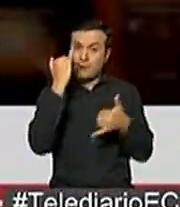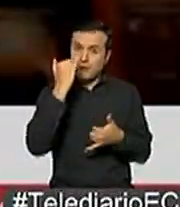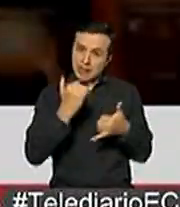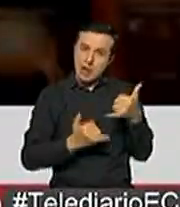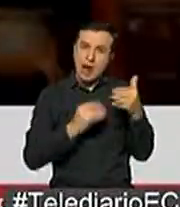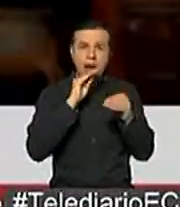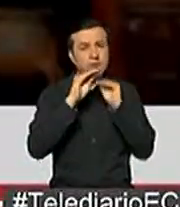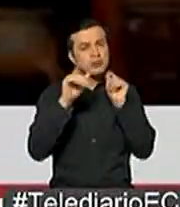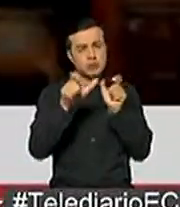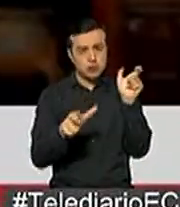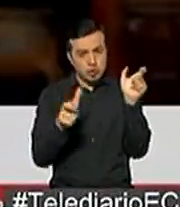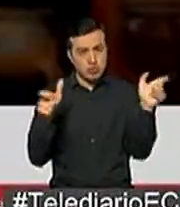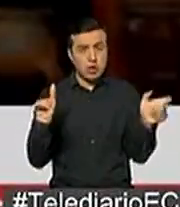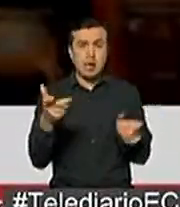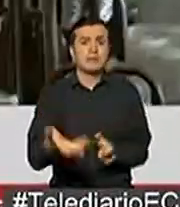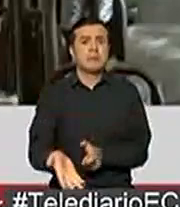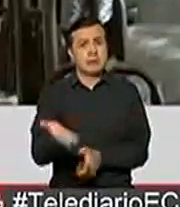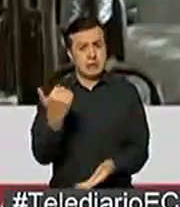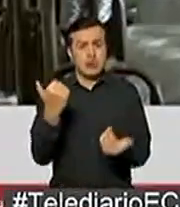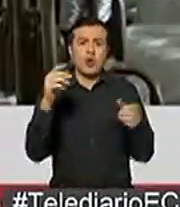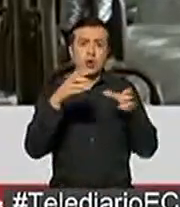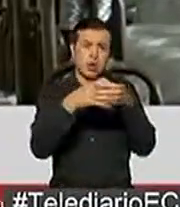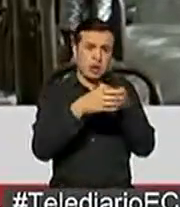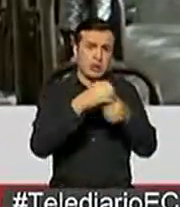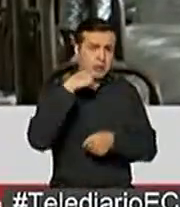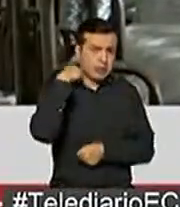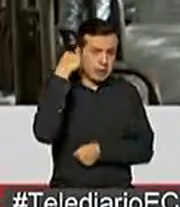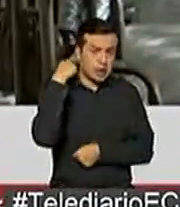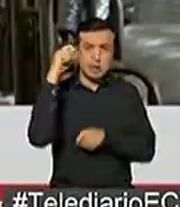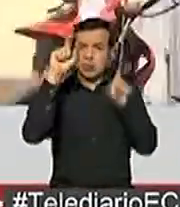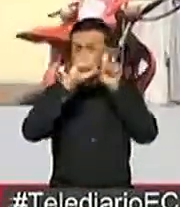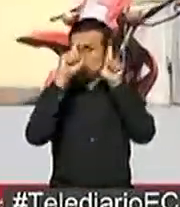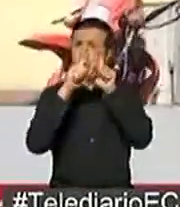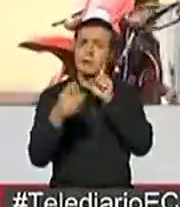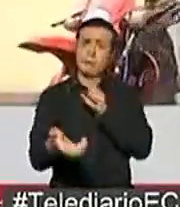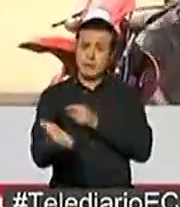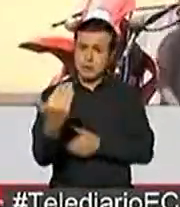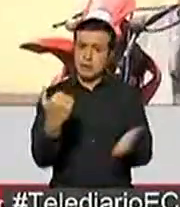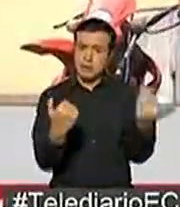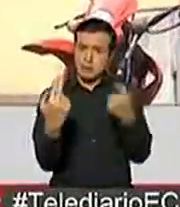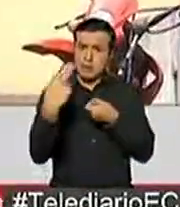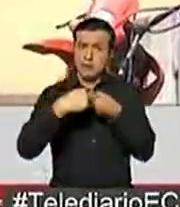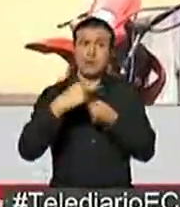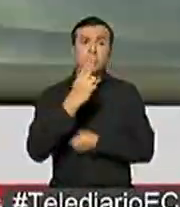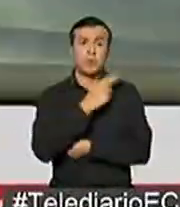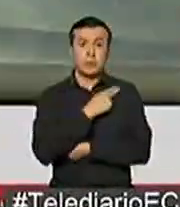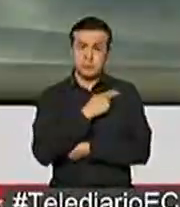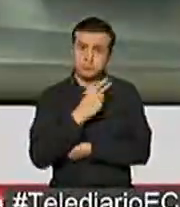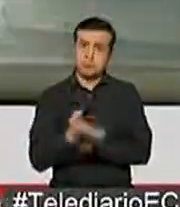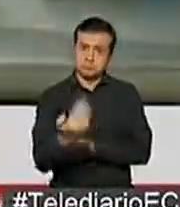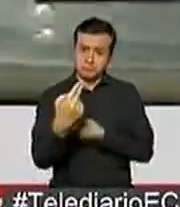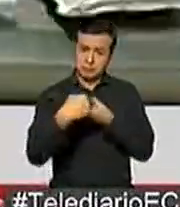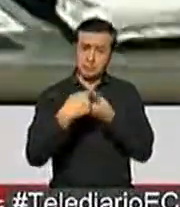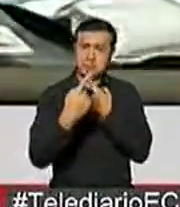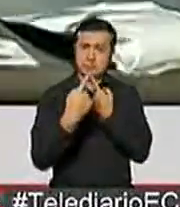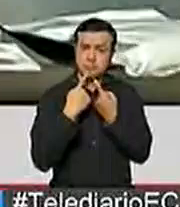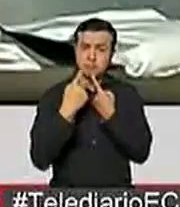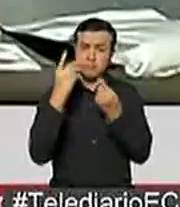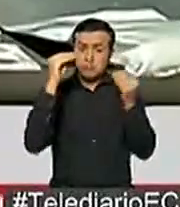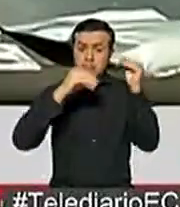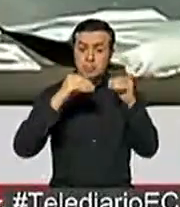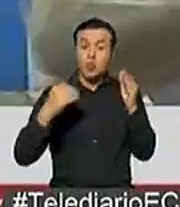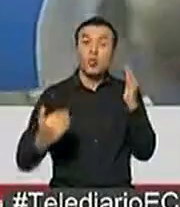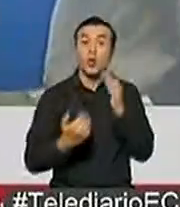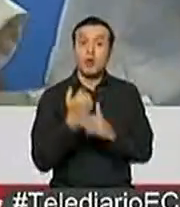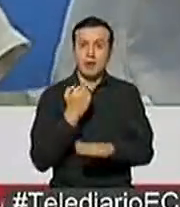invitó a participar en la mesa de diálogo a los gremios laboral y empresarial y también a las universidades para definir la otra